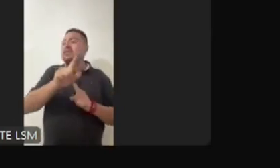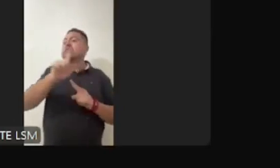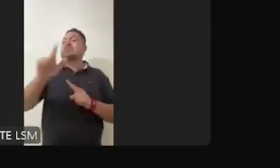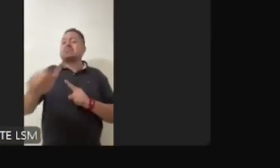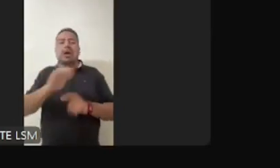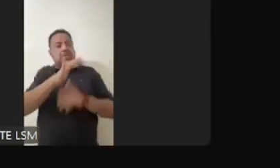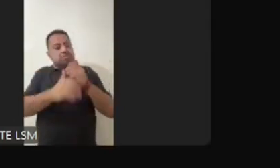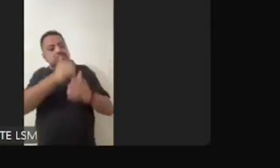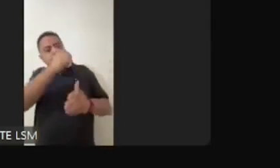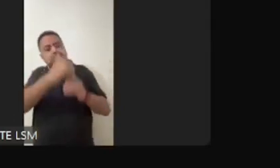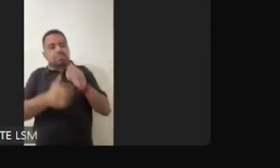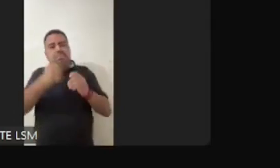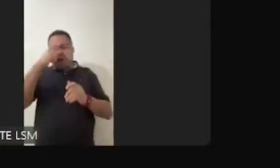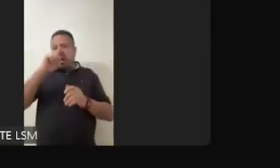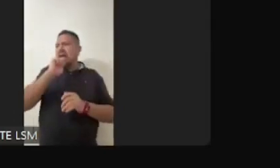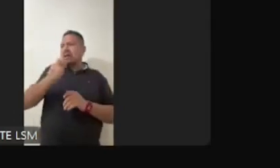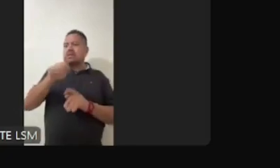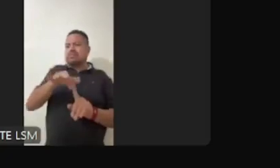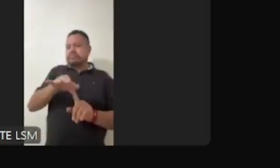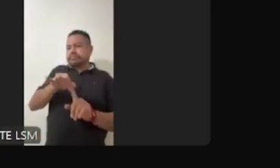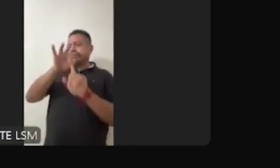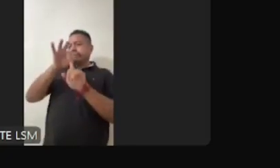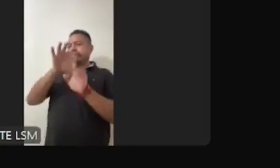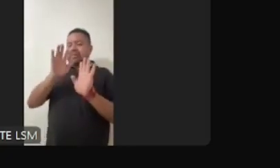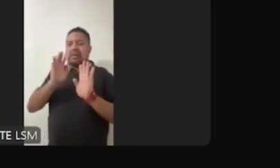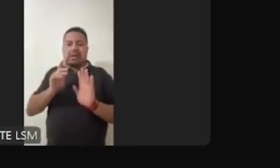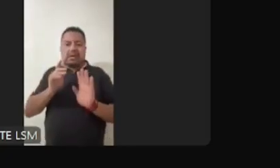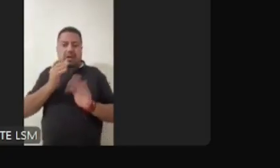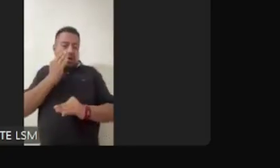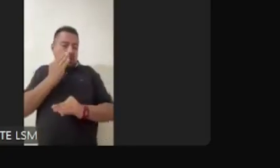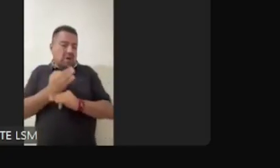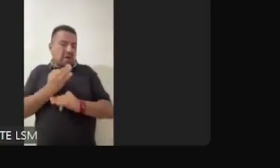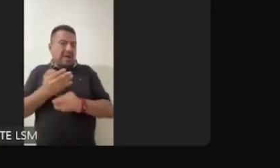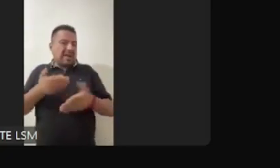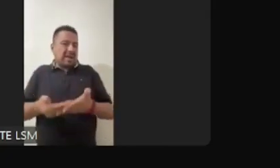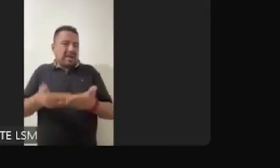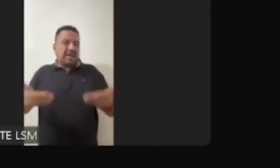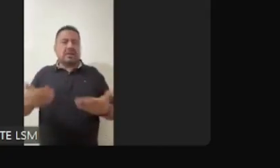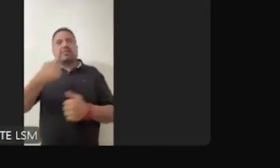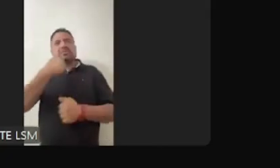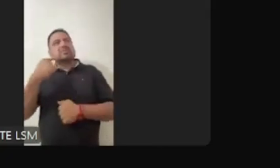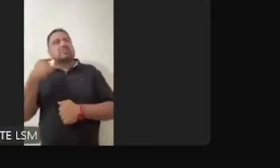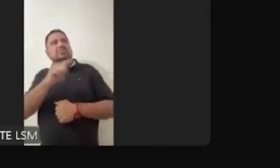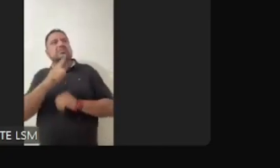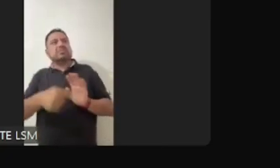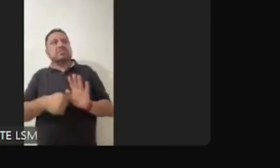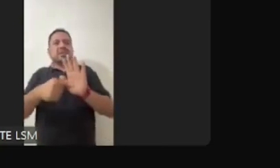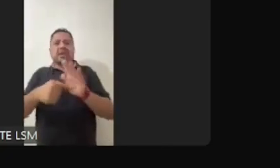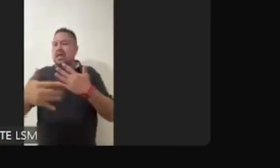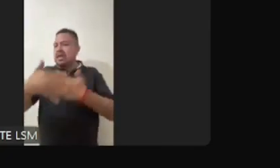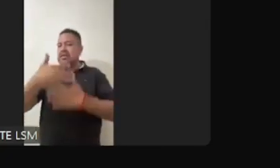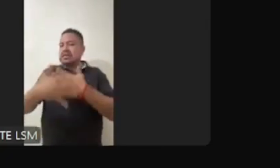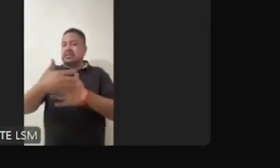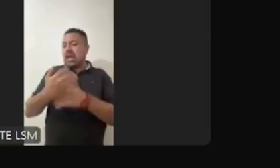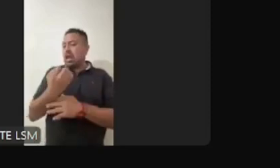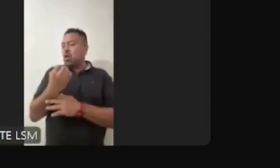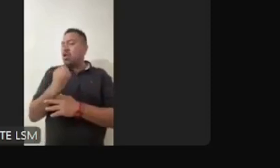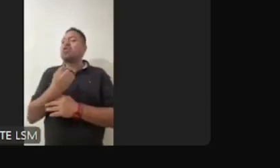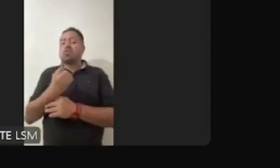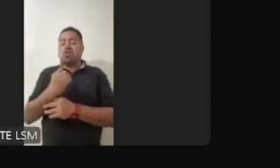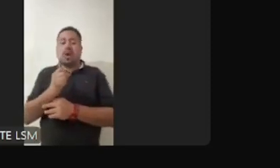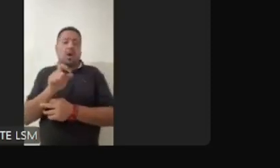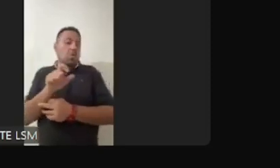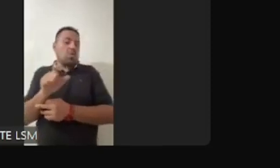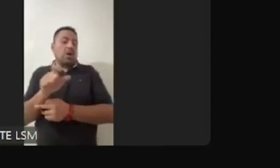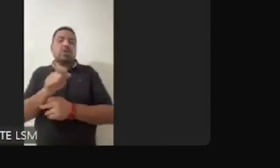culminado el periodo para el que fueron electos en el presente caso la demanda fue presentada el 15 de octubre es decir cuando las